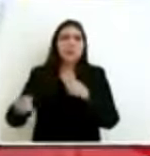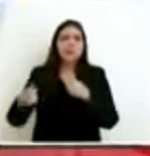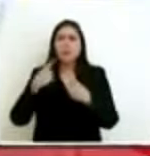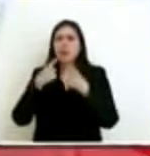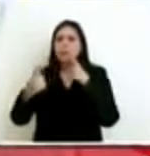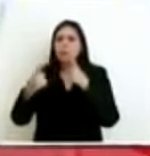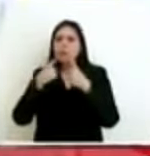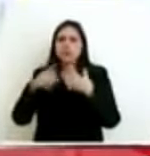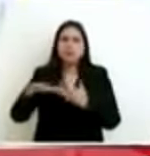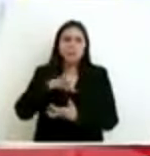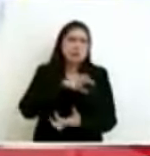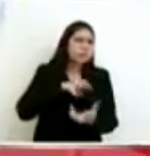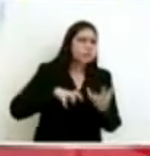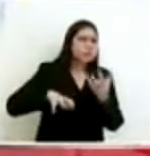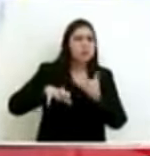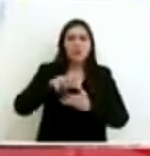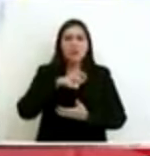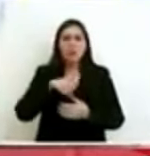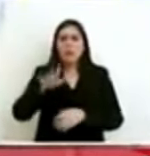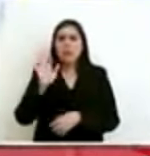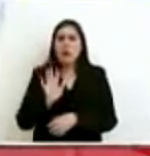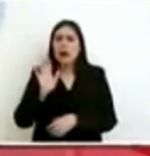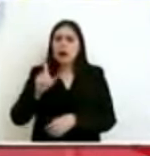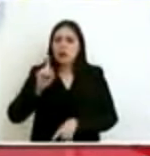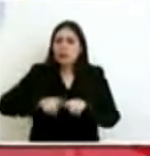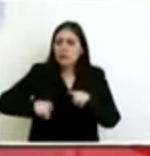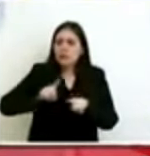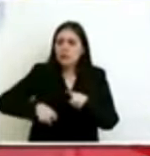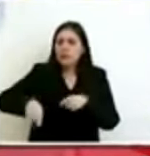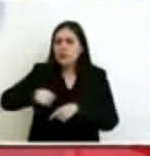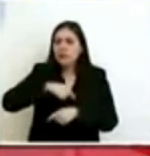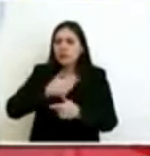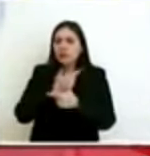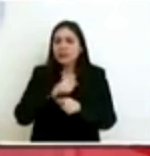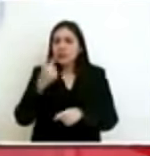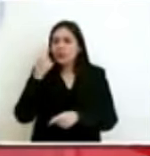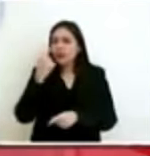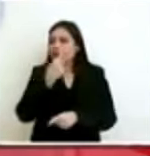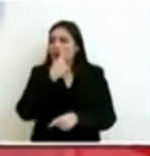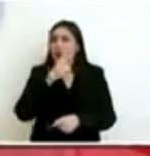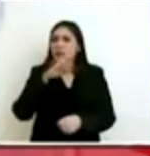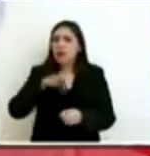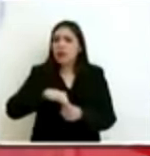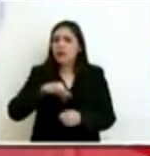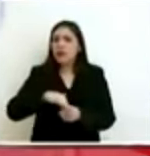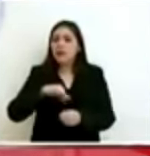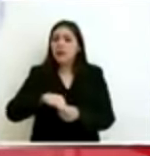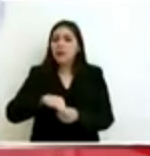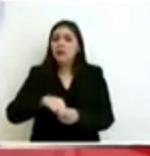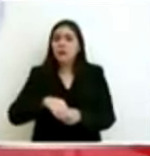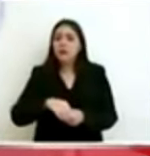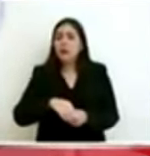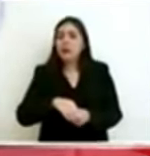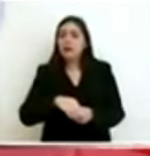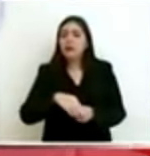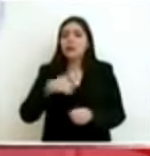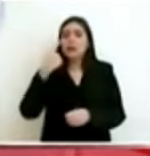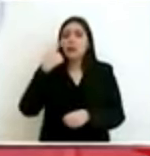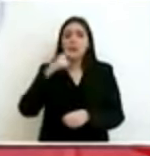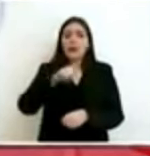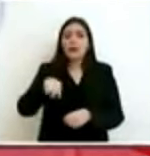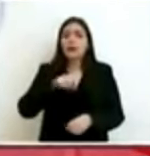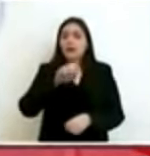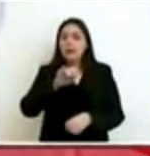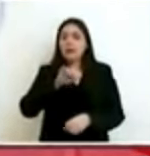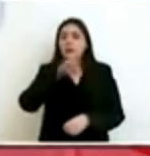esa libertad para obligarnos a votar en uno o en otro sentido. Un debate público sustentado, sí, en